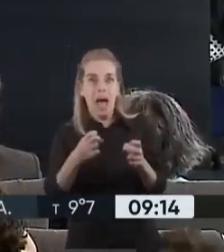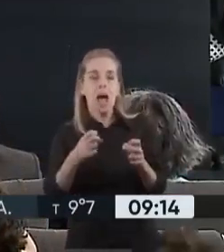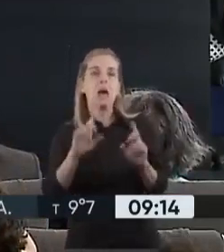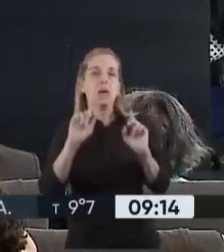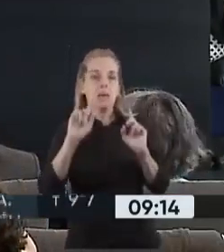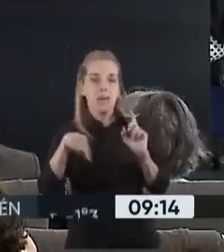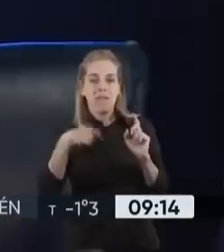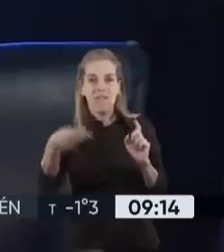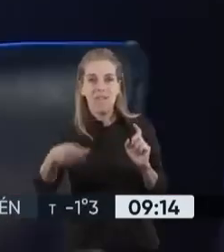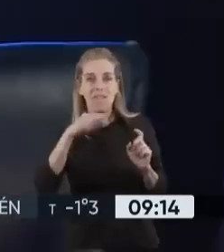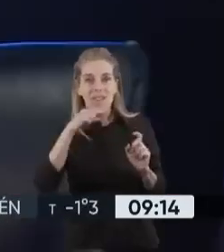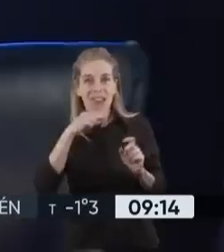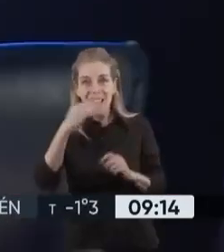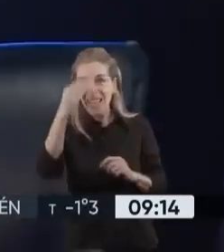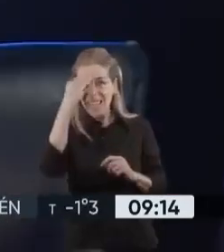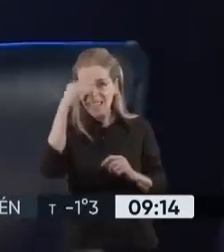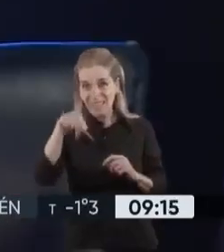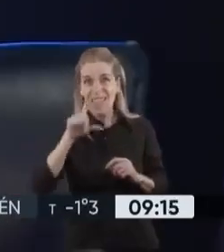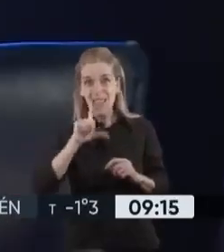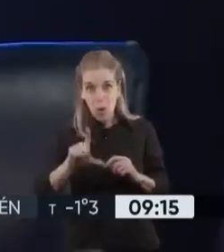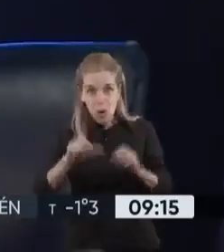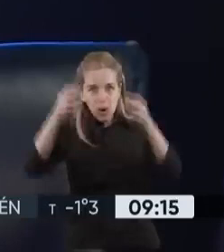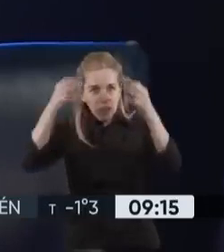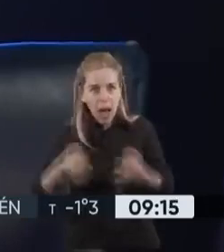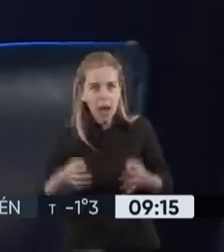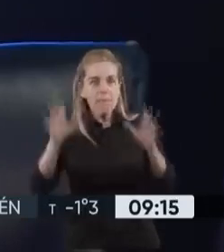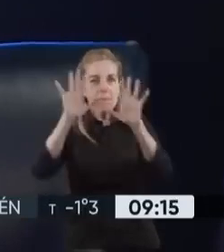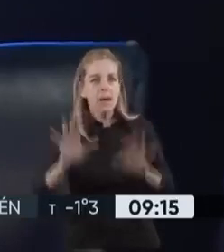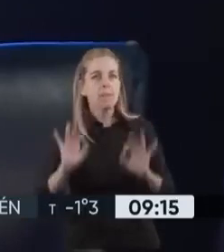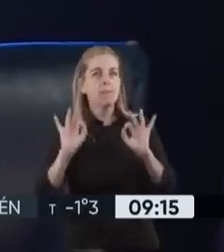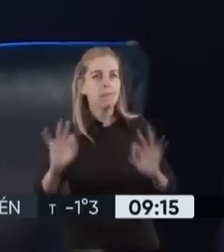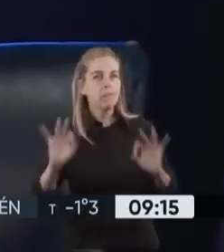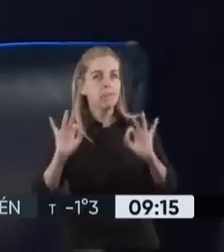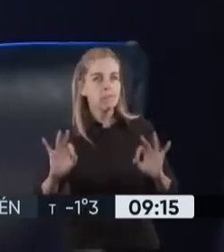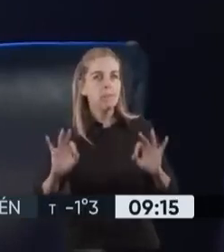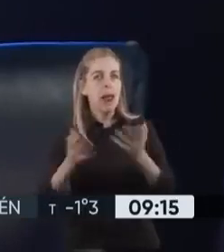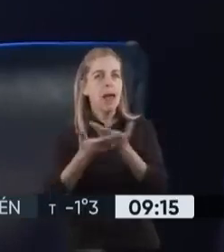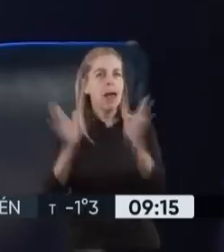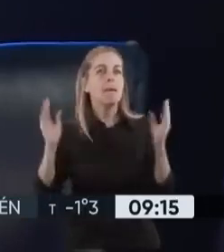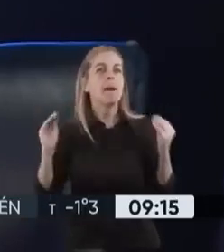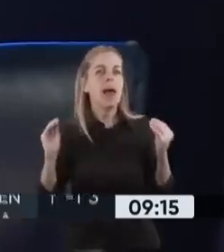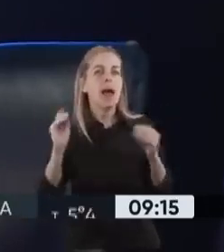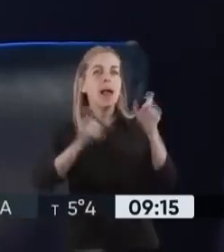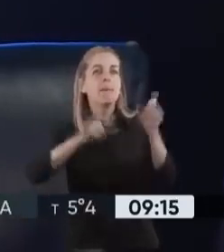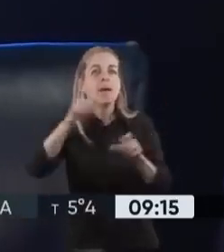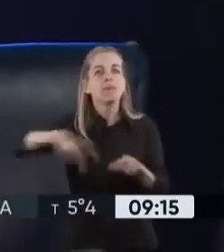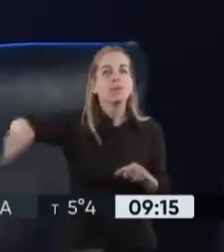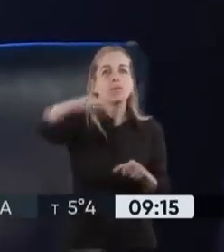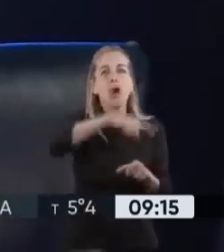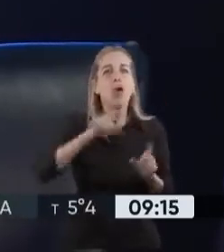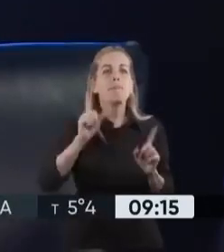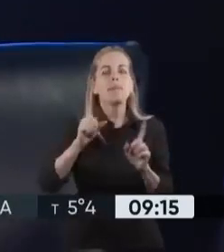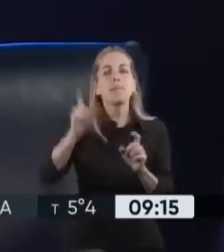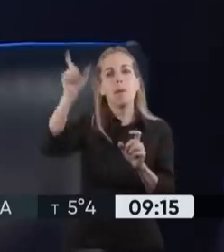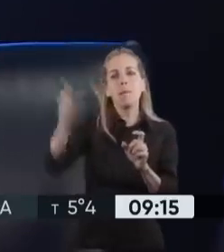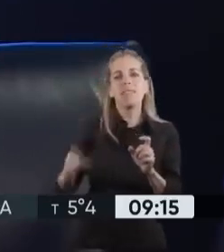sea este viernes ya va a estar listo abierto para toda la población la implementación de la instrucción que nos dio el